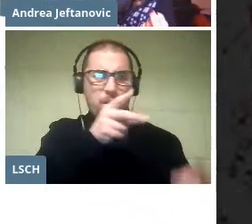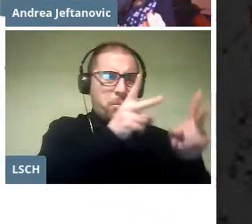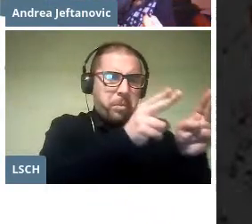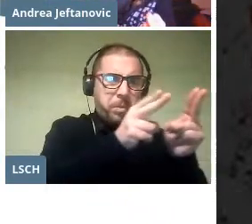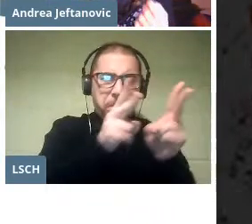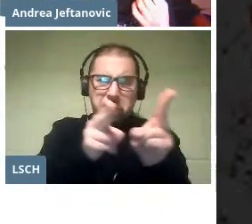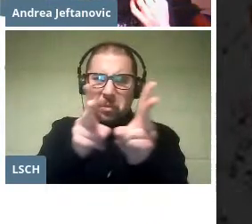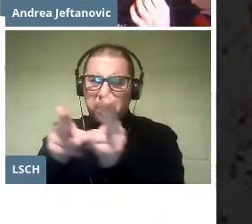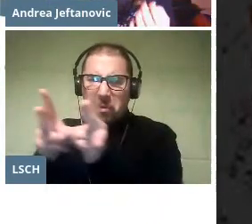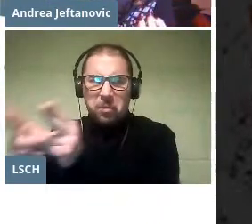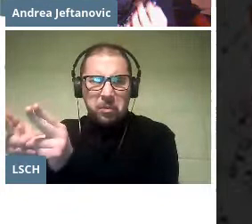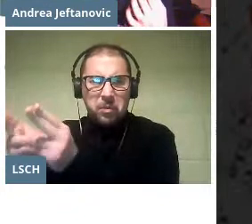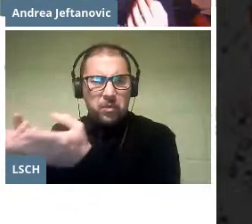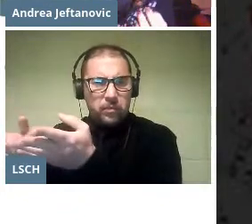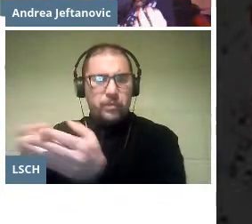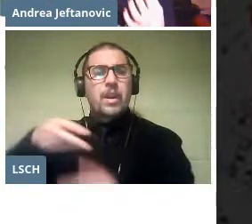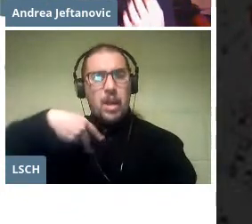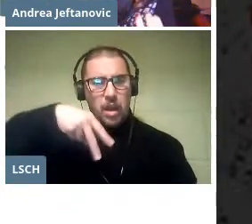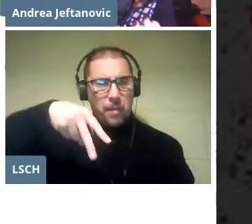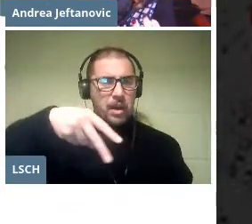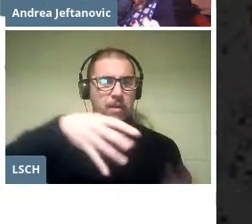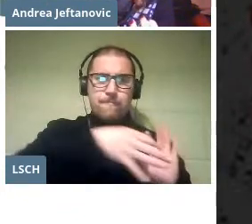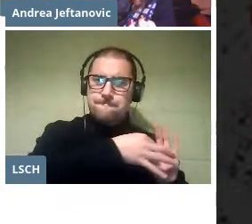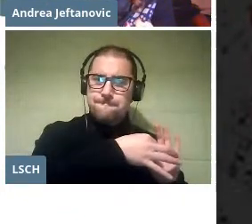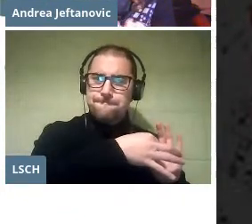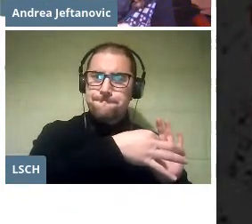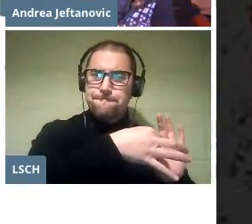al corte, que el caminar nos sitúa por